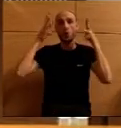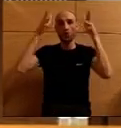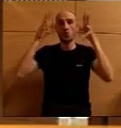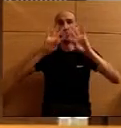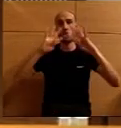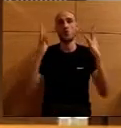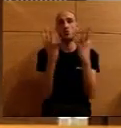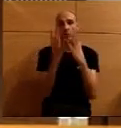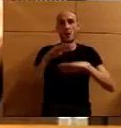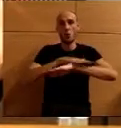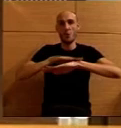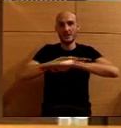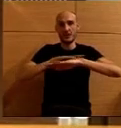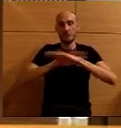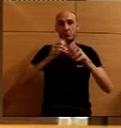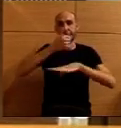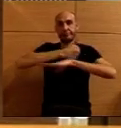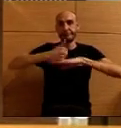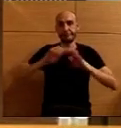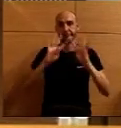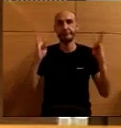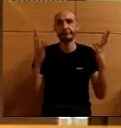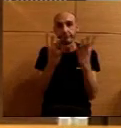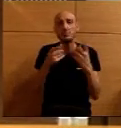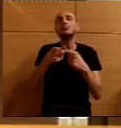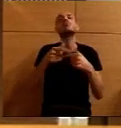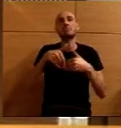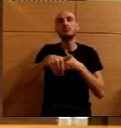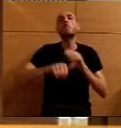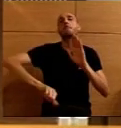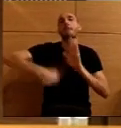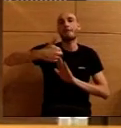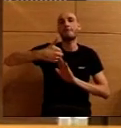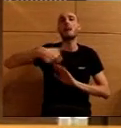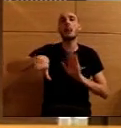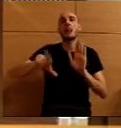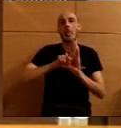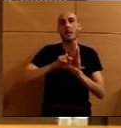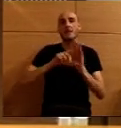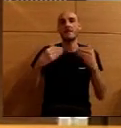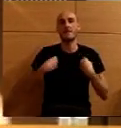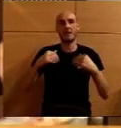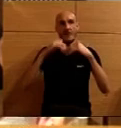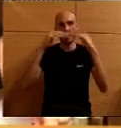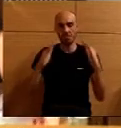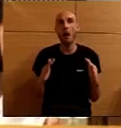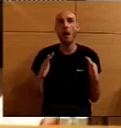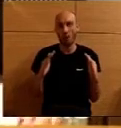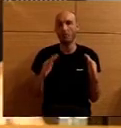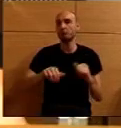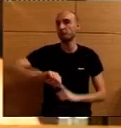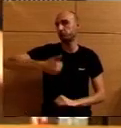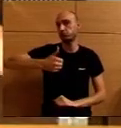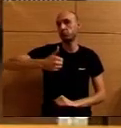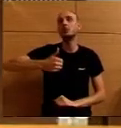donde previsiblemente va a salir luz verde a esta ley de la vivienda, una ley